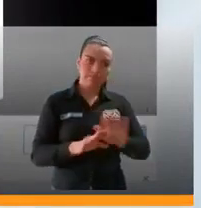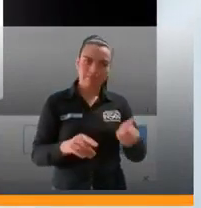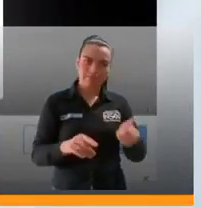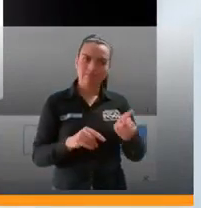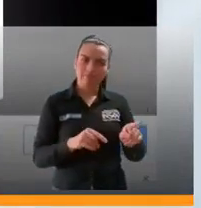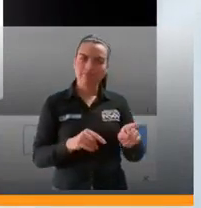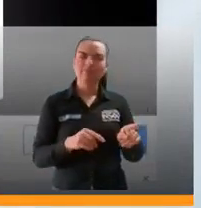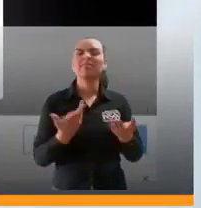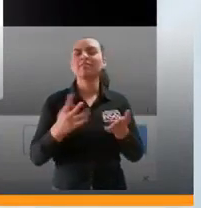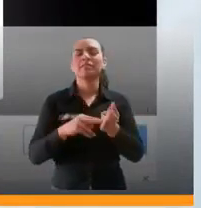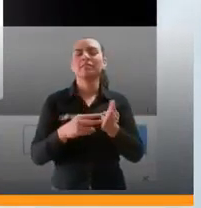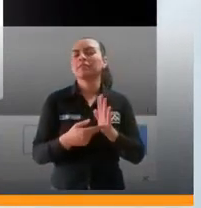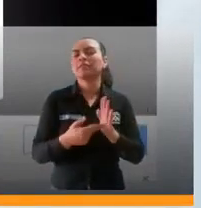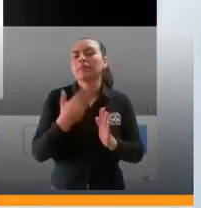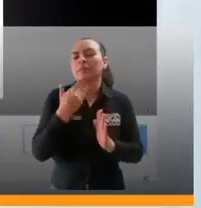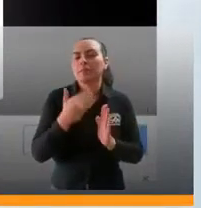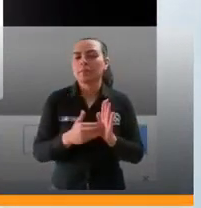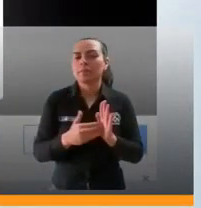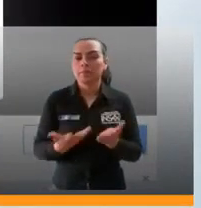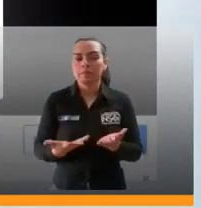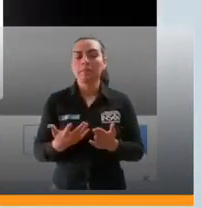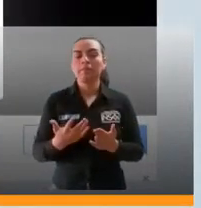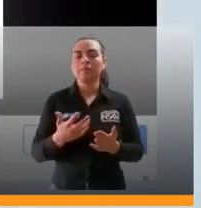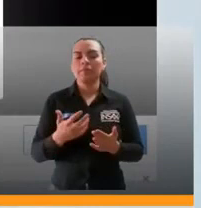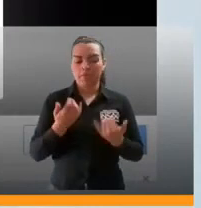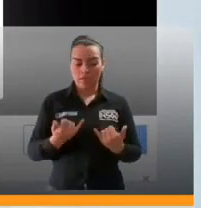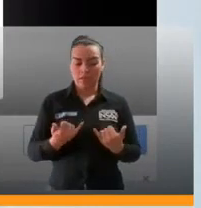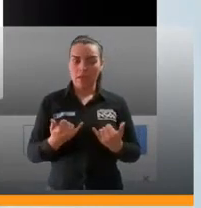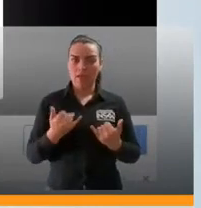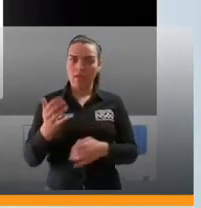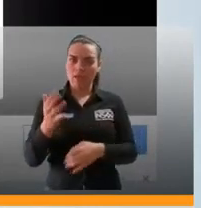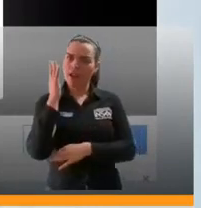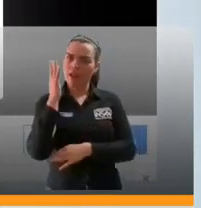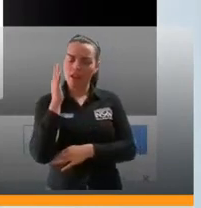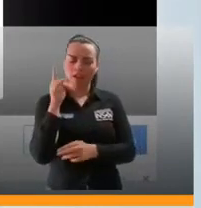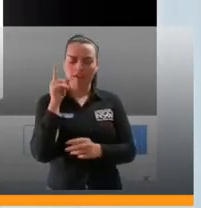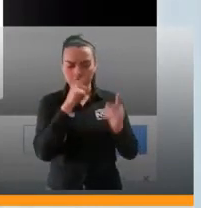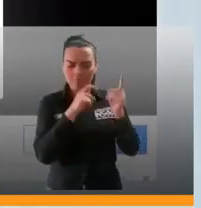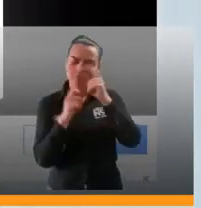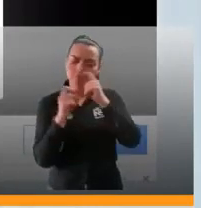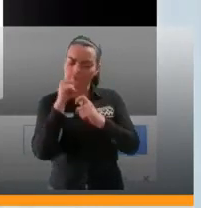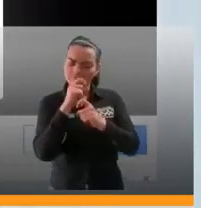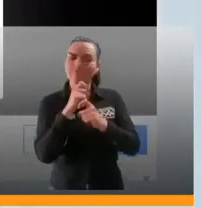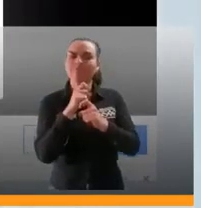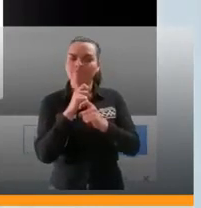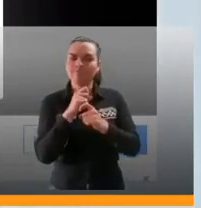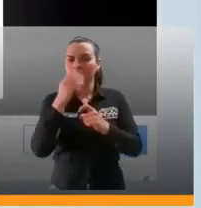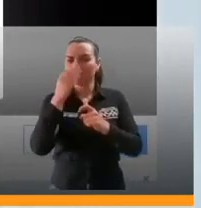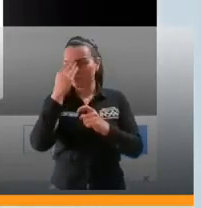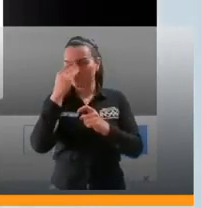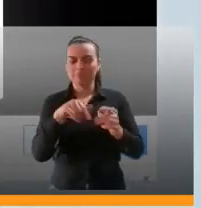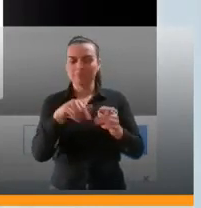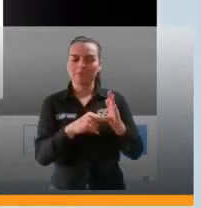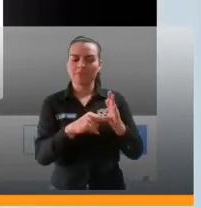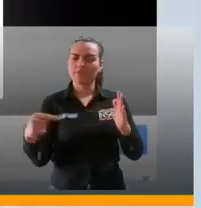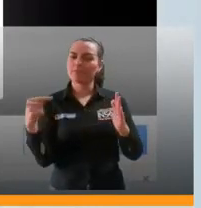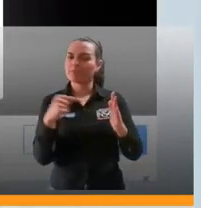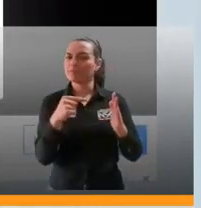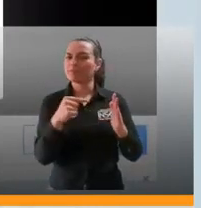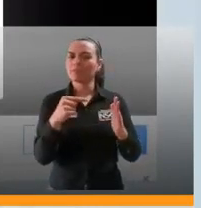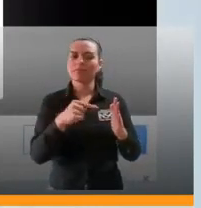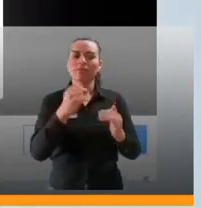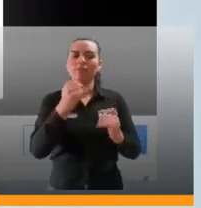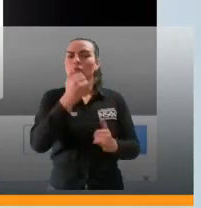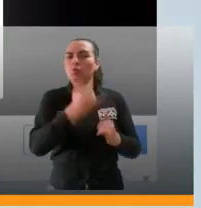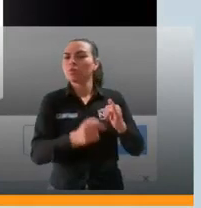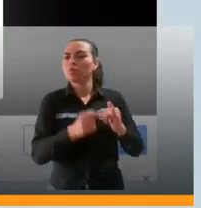en el sentido de que nos ha servido la reflexión en este panel, el último lugar la tienen las tecnologías digitales, porque si bien no